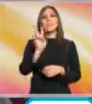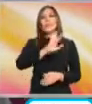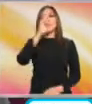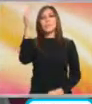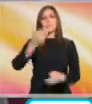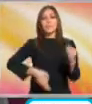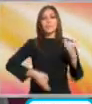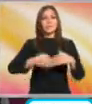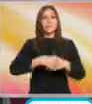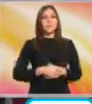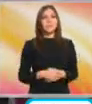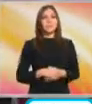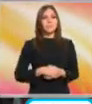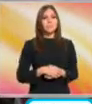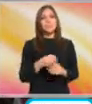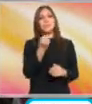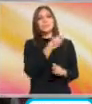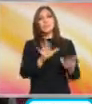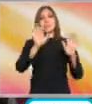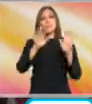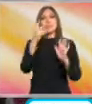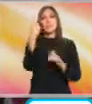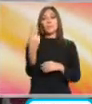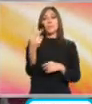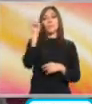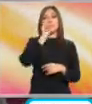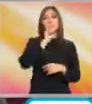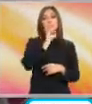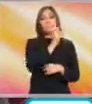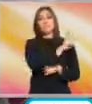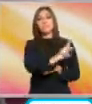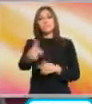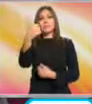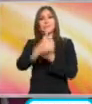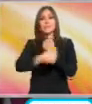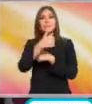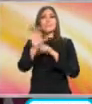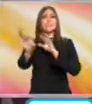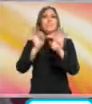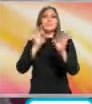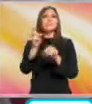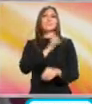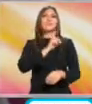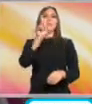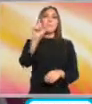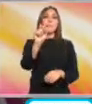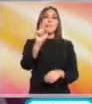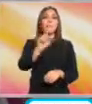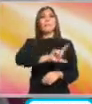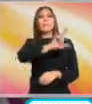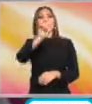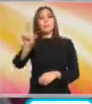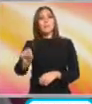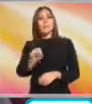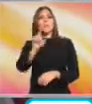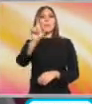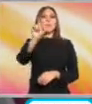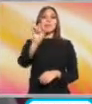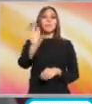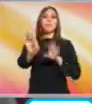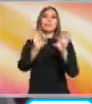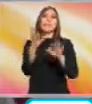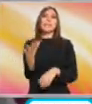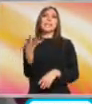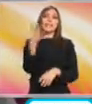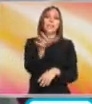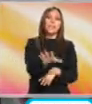final, donde de las 52 chicas que están participando se van a seleccionar a 20 y de estas 20 después a 10